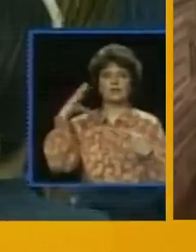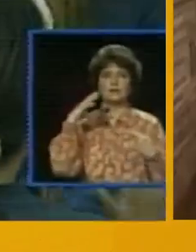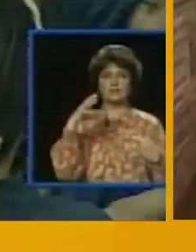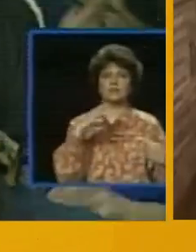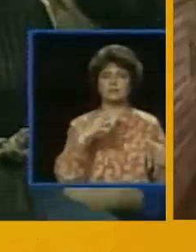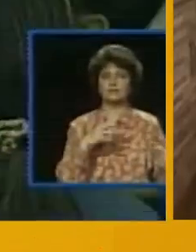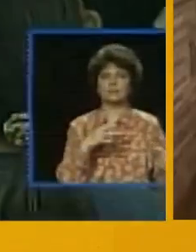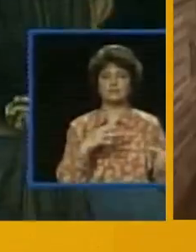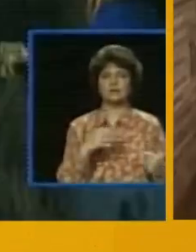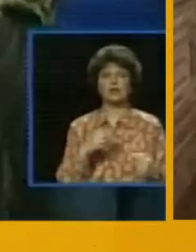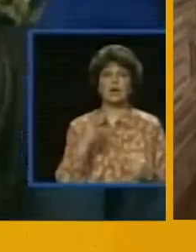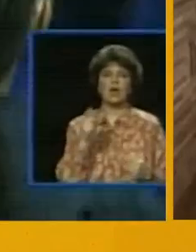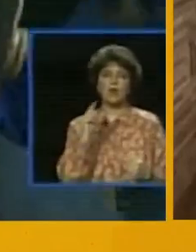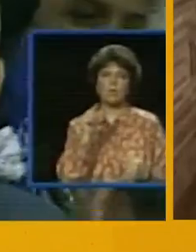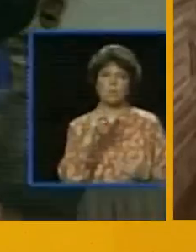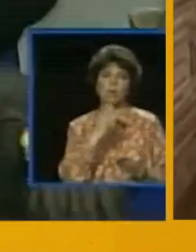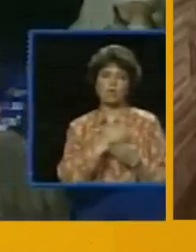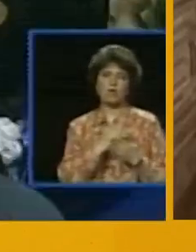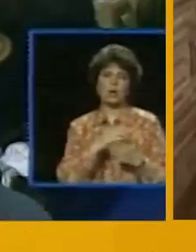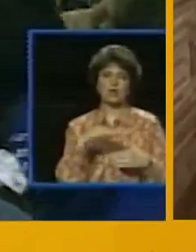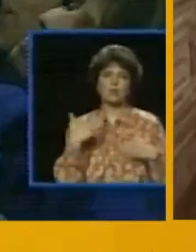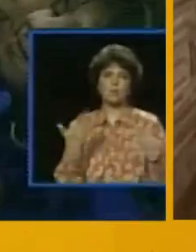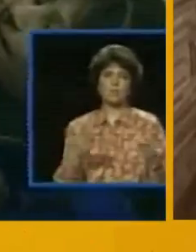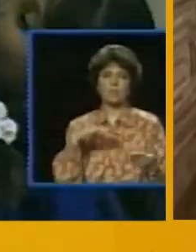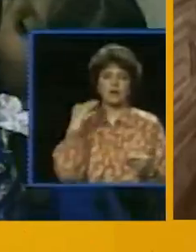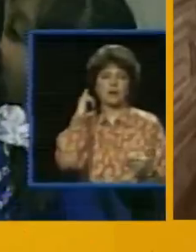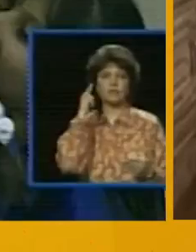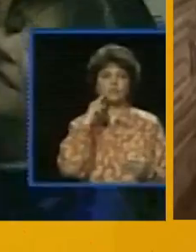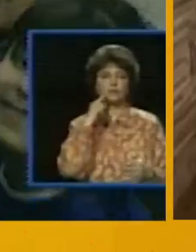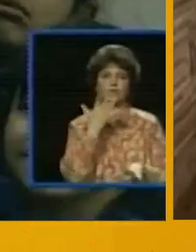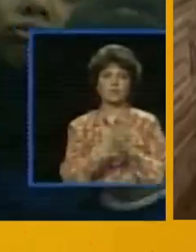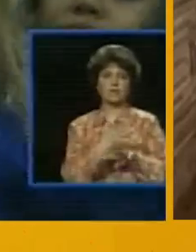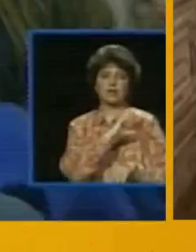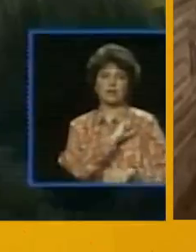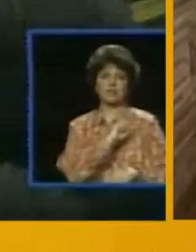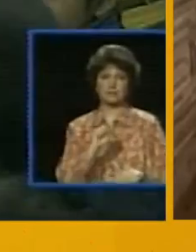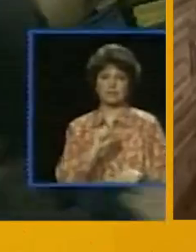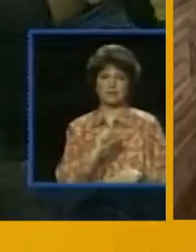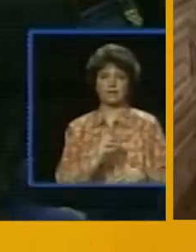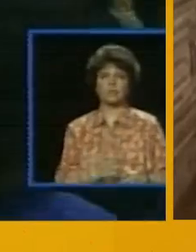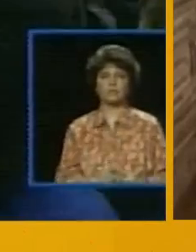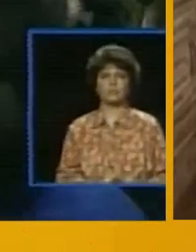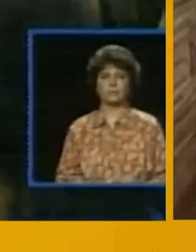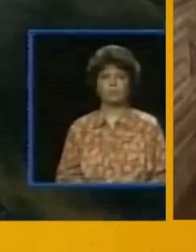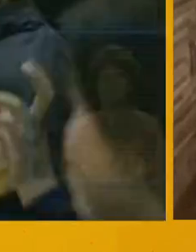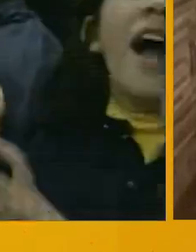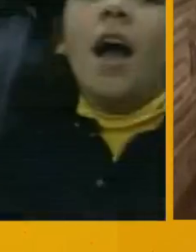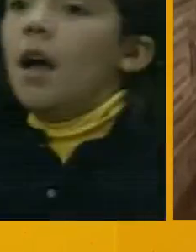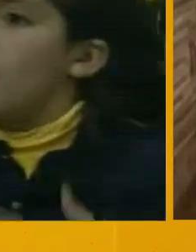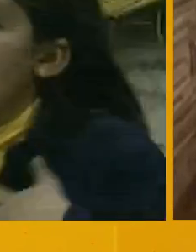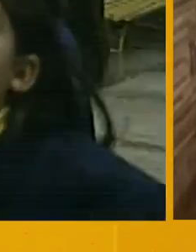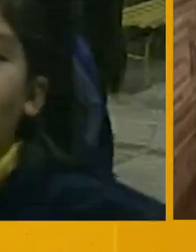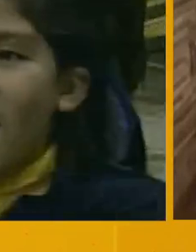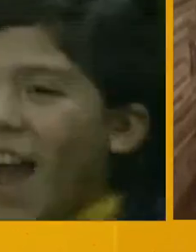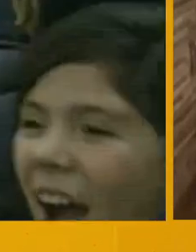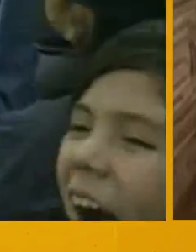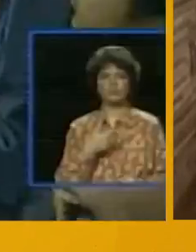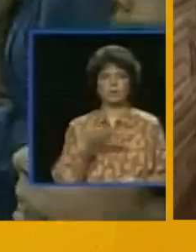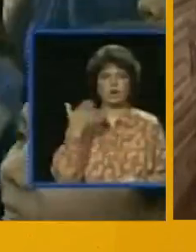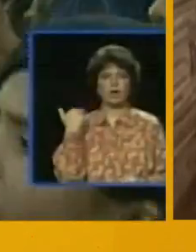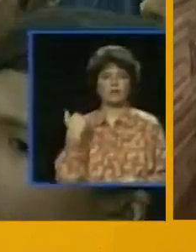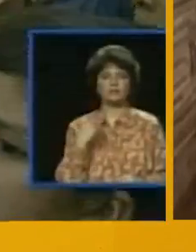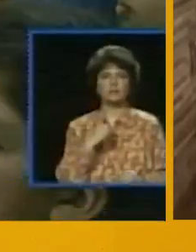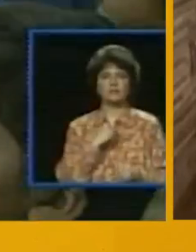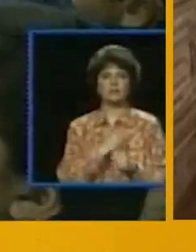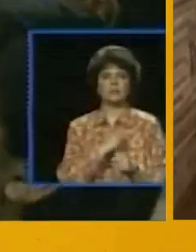son tan, tan especiales. Cuando los veo ahí, me conecta con lo más profundo del ser humano, que